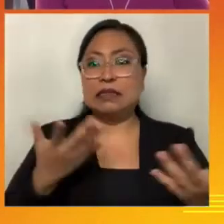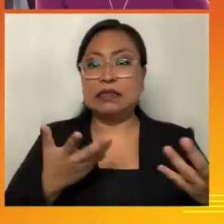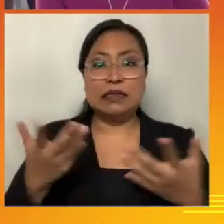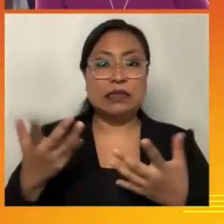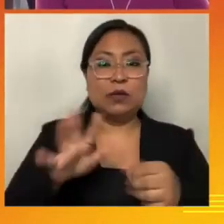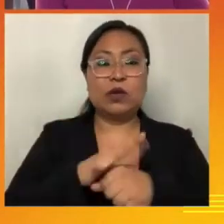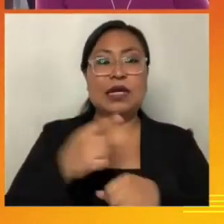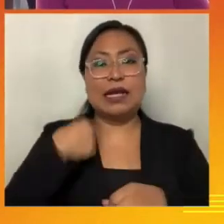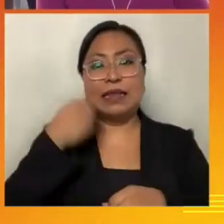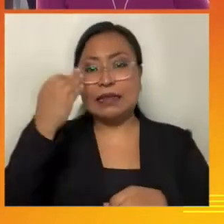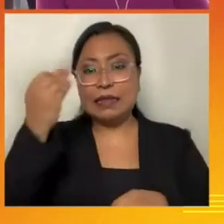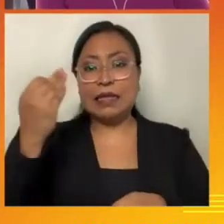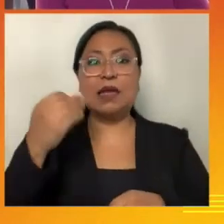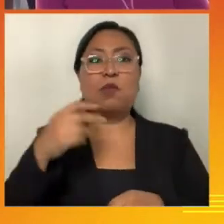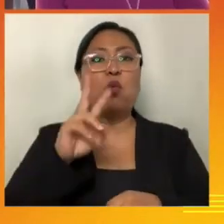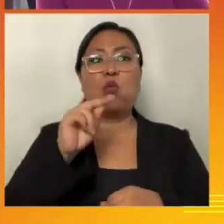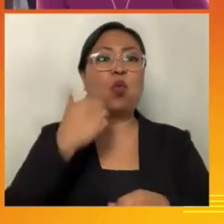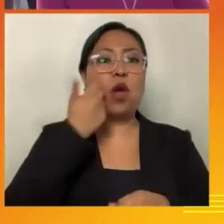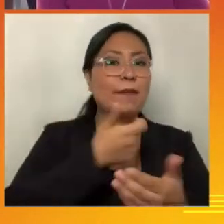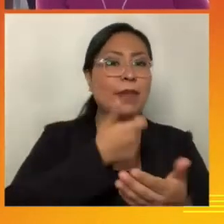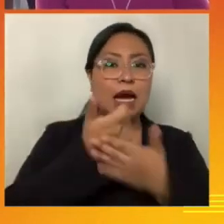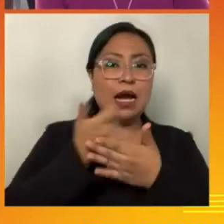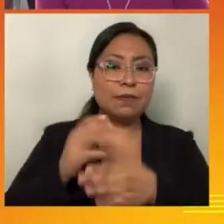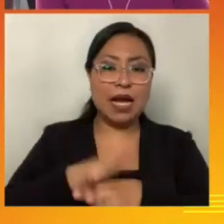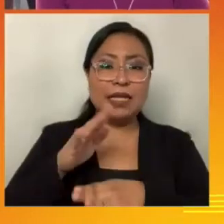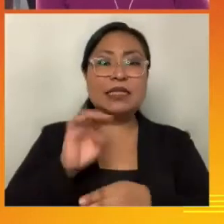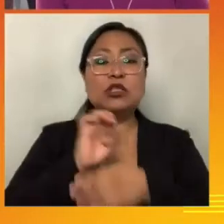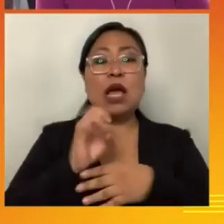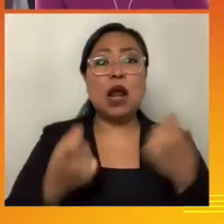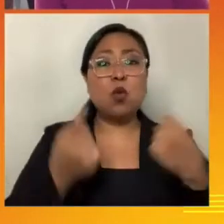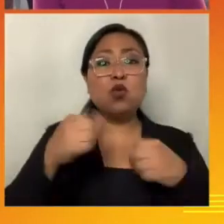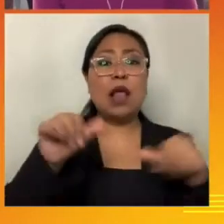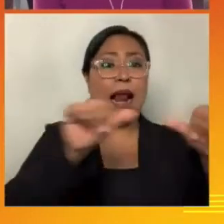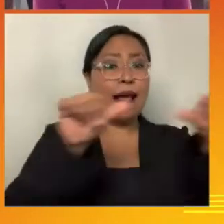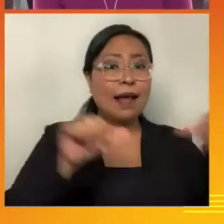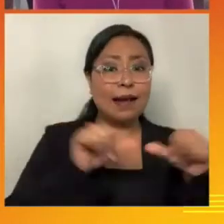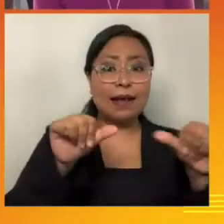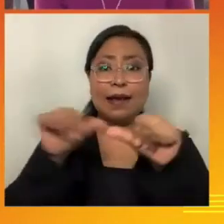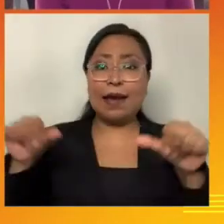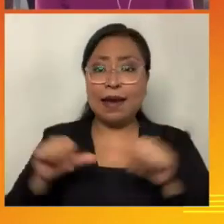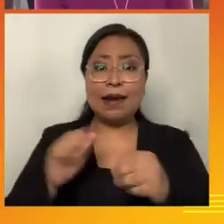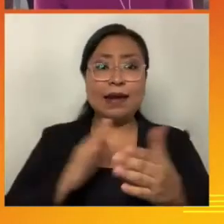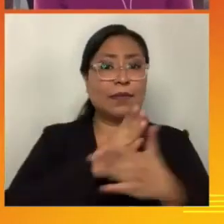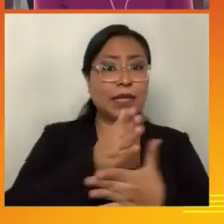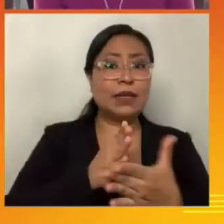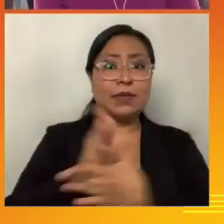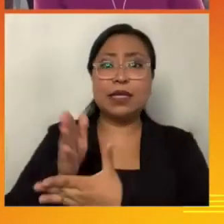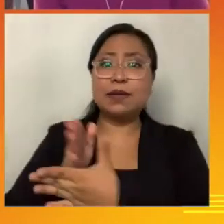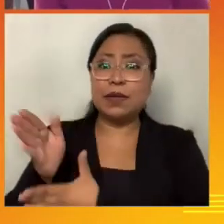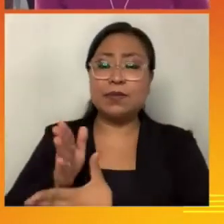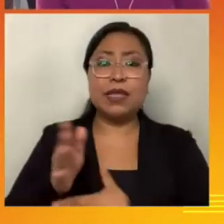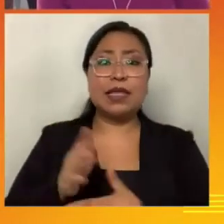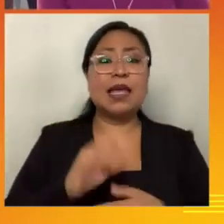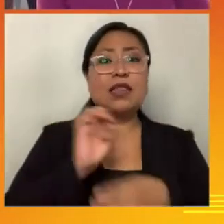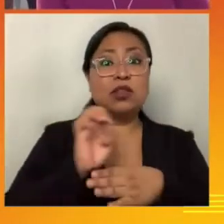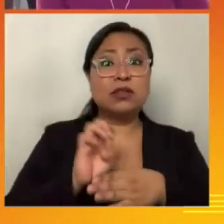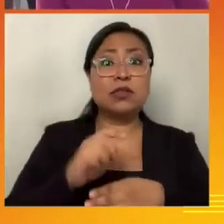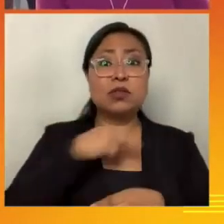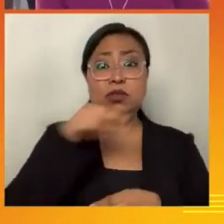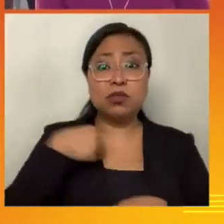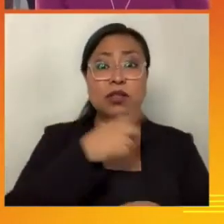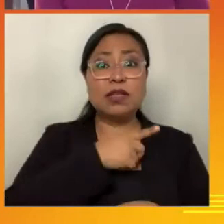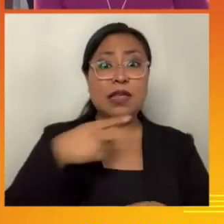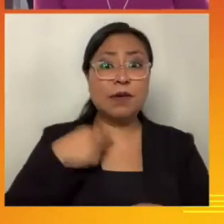nos involucramos tal vez en muchas áreas o muchas actividades, y tenemos como que estar repartiéndonos el tiempo y todo